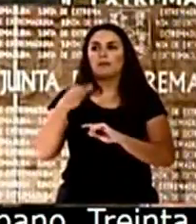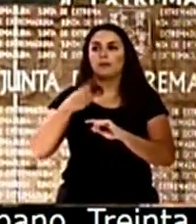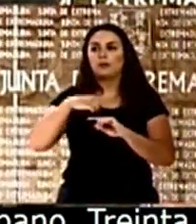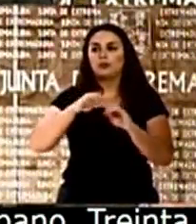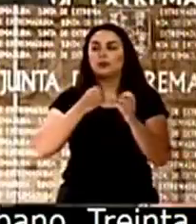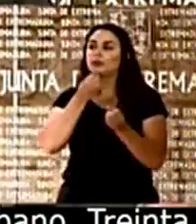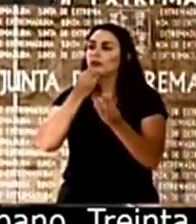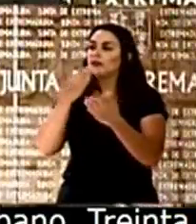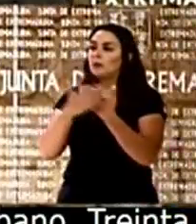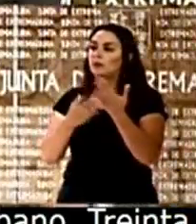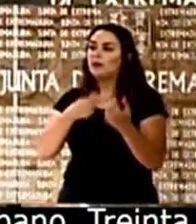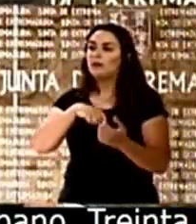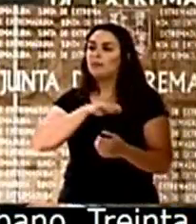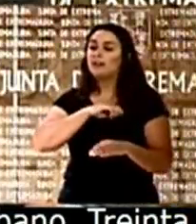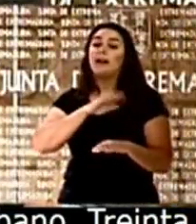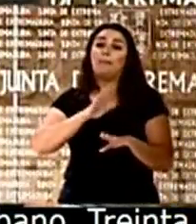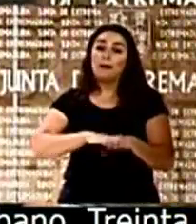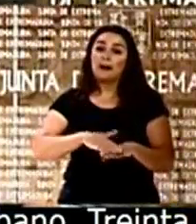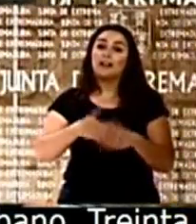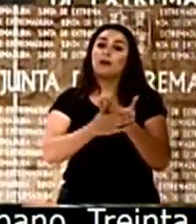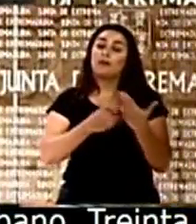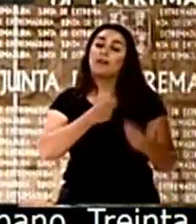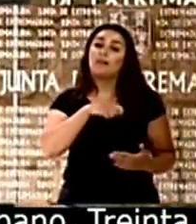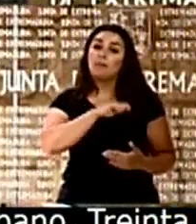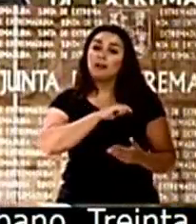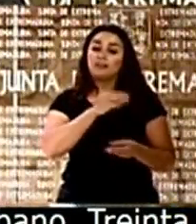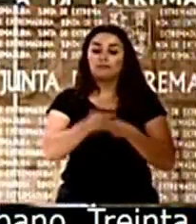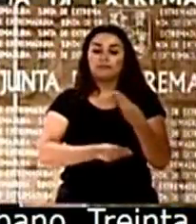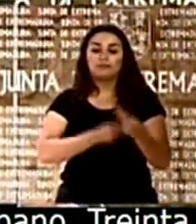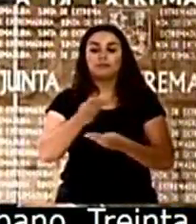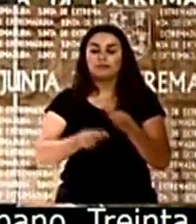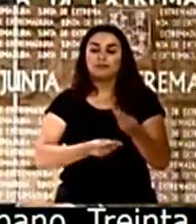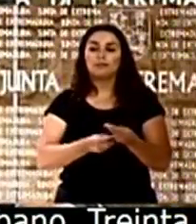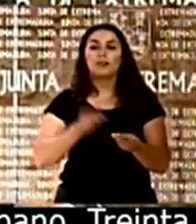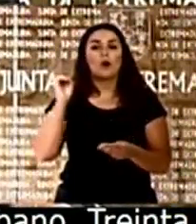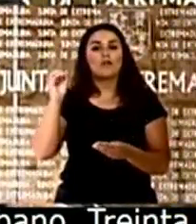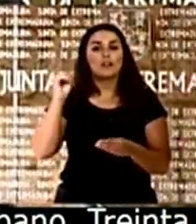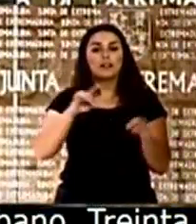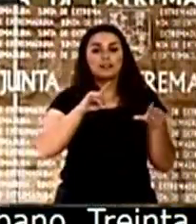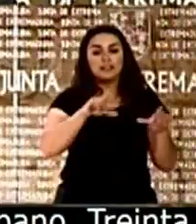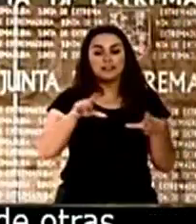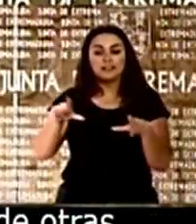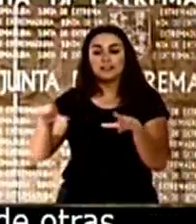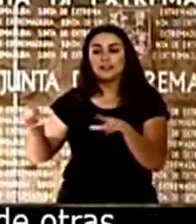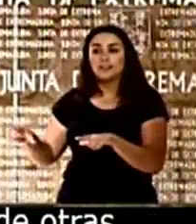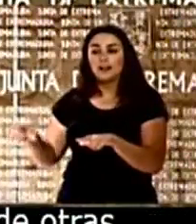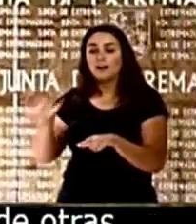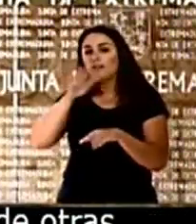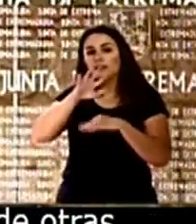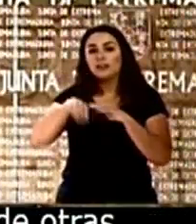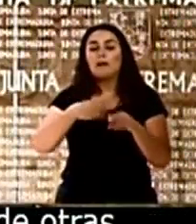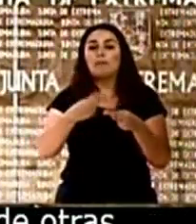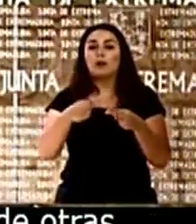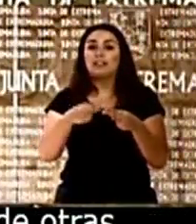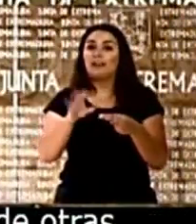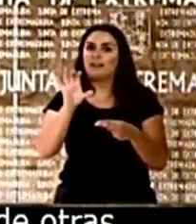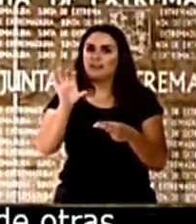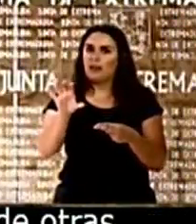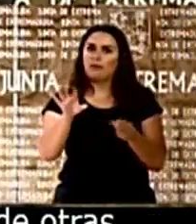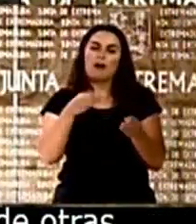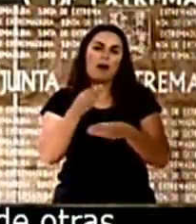Gobierno de España para que el Gobierno de España lo abordara en las correspondientes conferencias sectoriales y lo implementara como política de Estado, porque